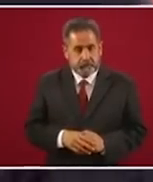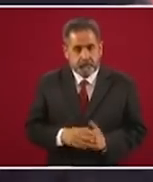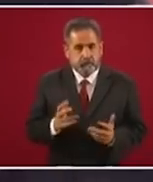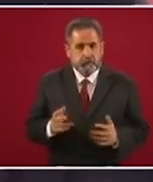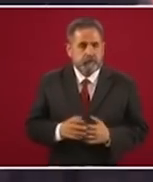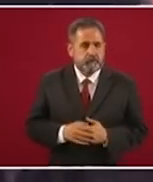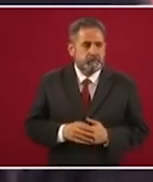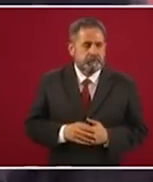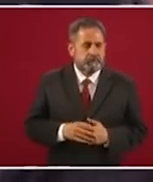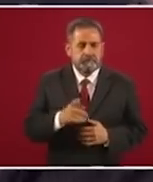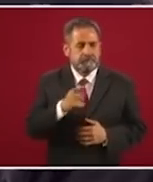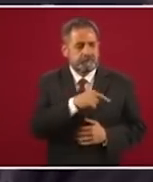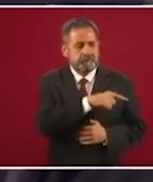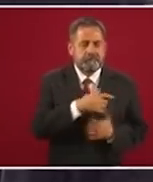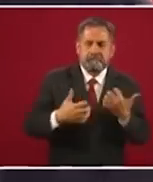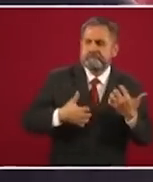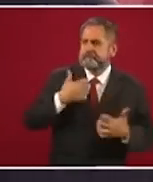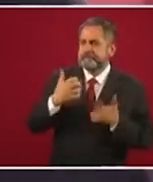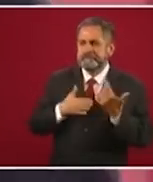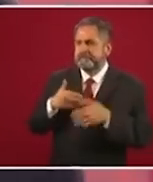no se adaptan, están